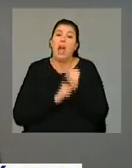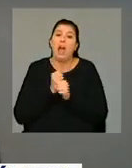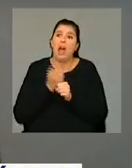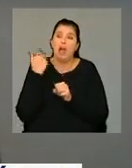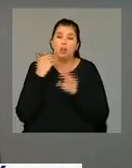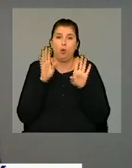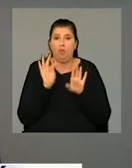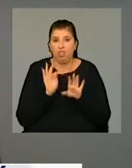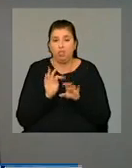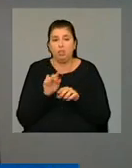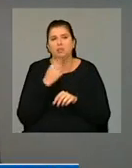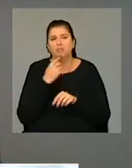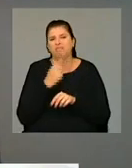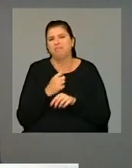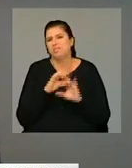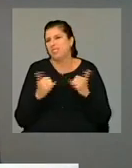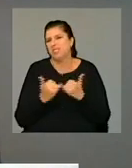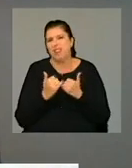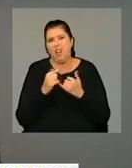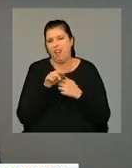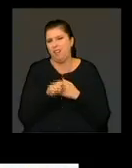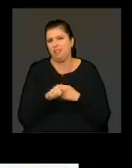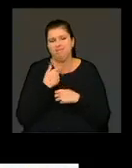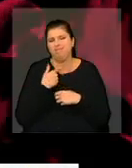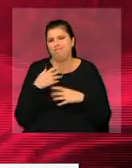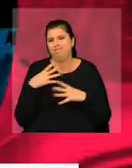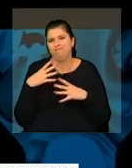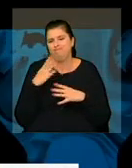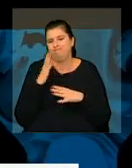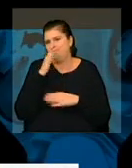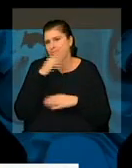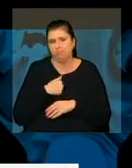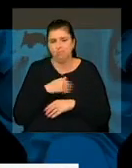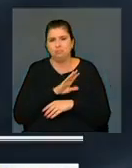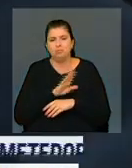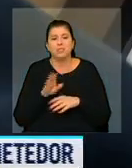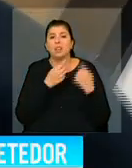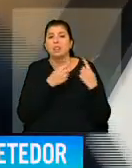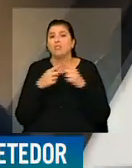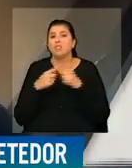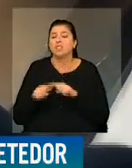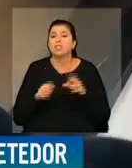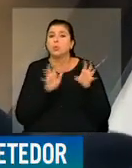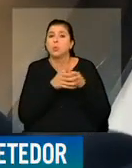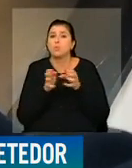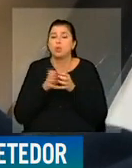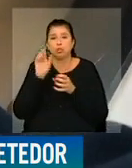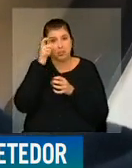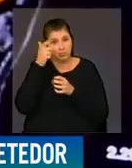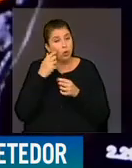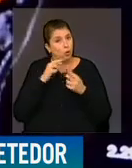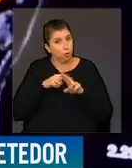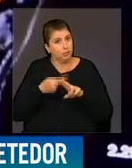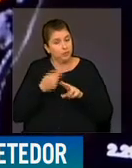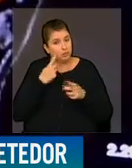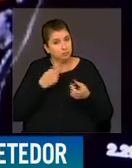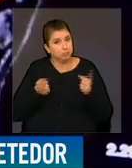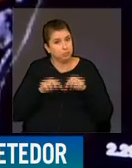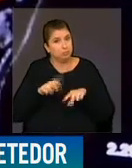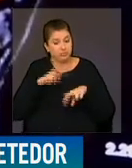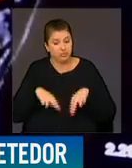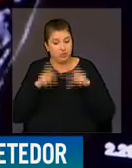hay como un agotamiento de este paradigma prohibicionista. Con este agotamiento, diferentes grupos científicos retomaron sus investigaciones. Hoy, la